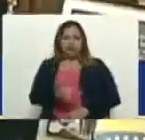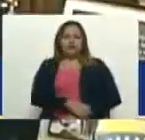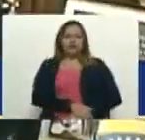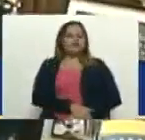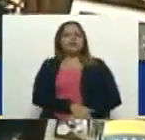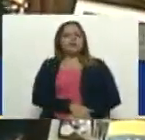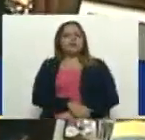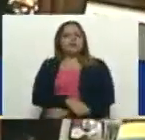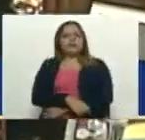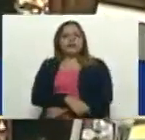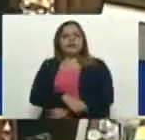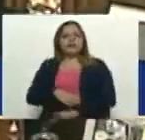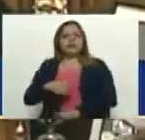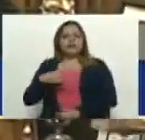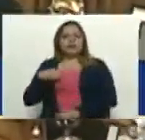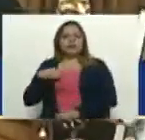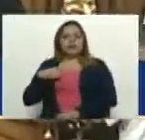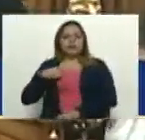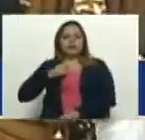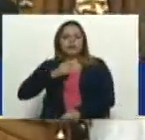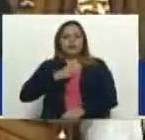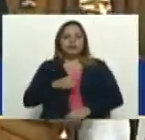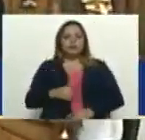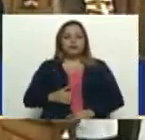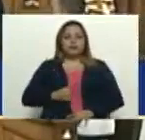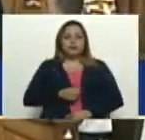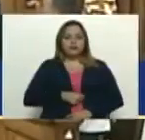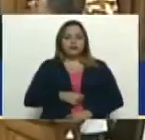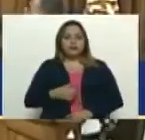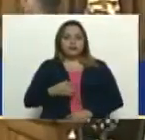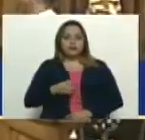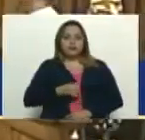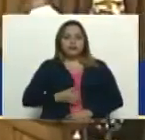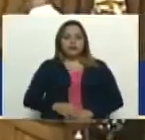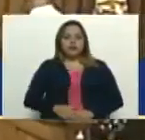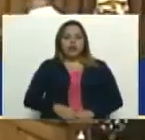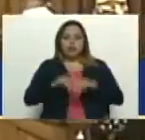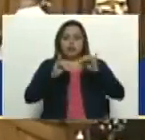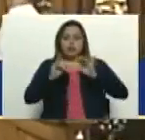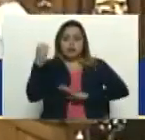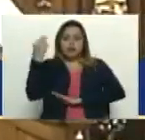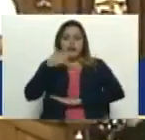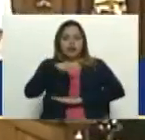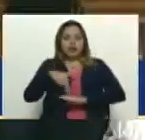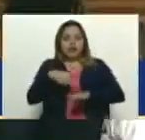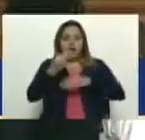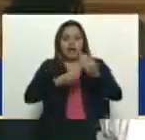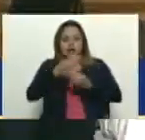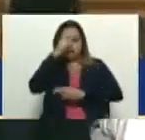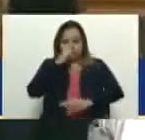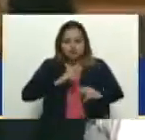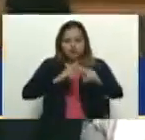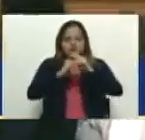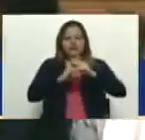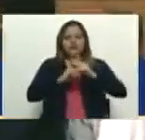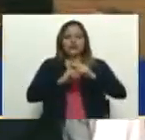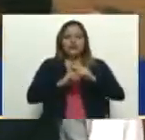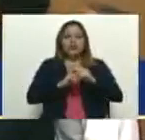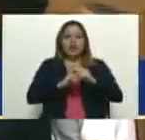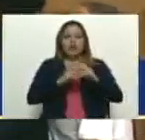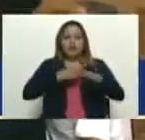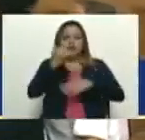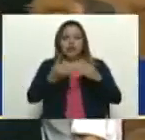De esta forma, la Asamblea Nacional rinde tributo al cantautor del pueblo, Alí Primera, con este proyecto de acuerdo que ha sido aprobado